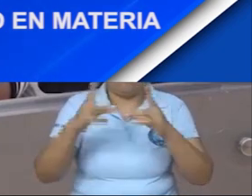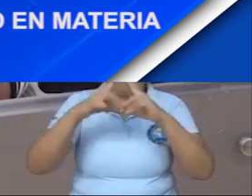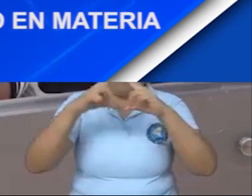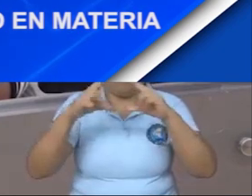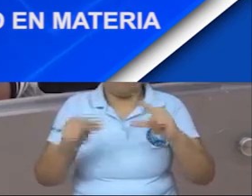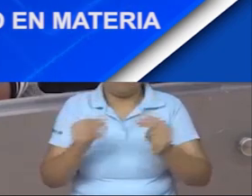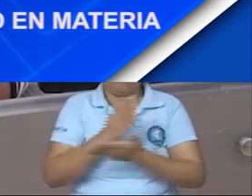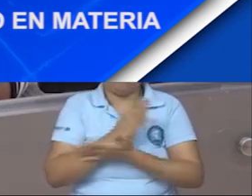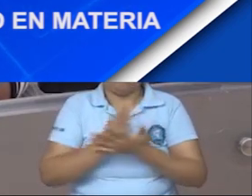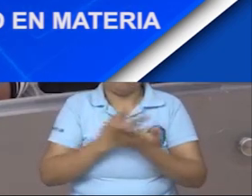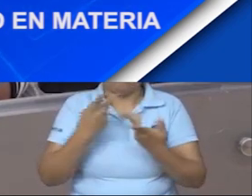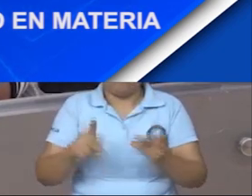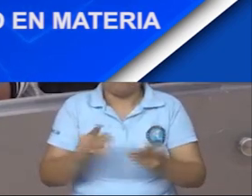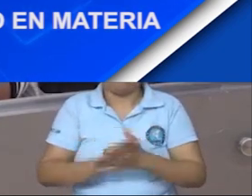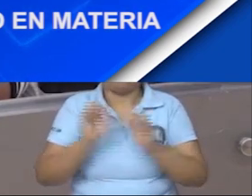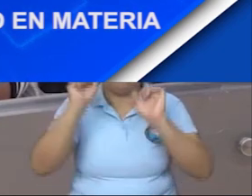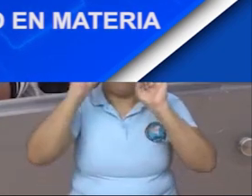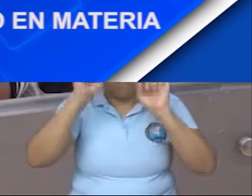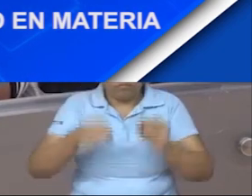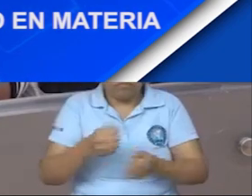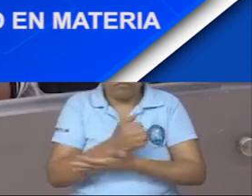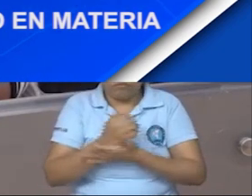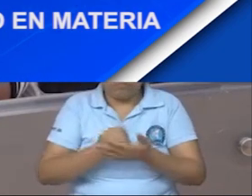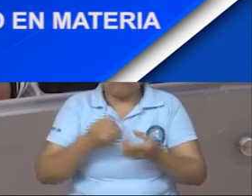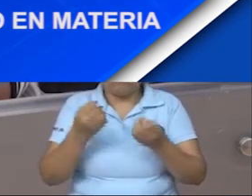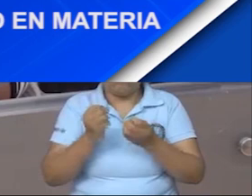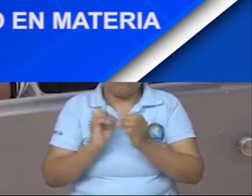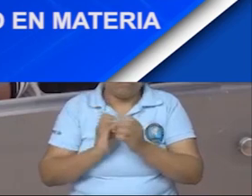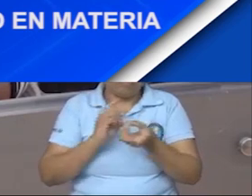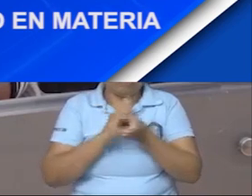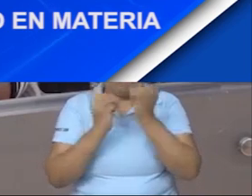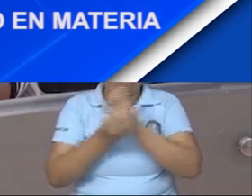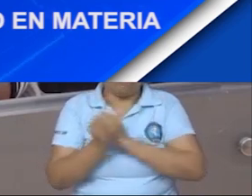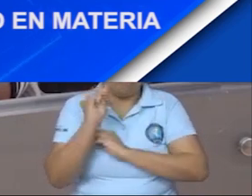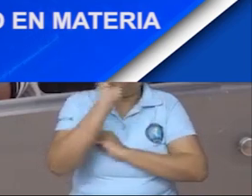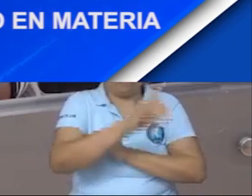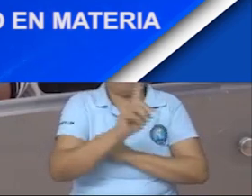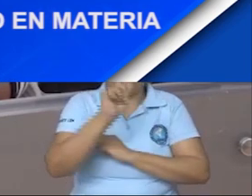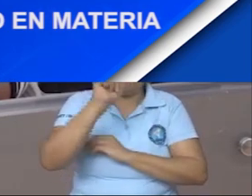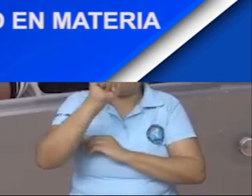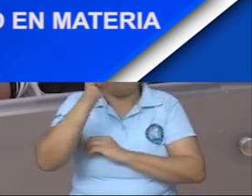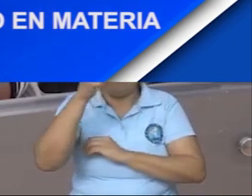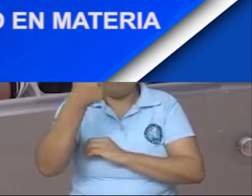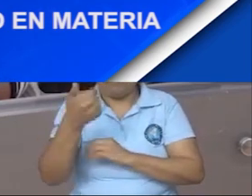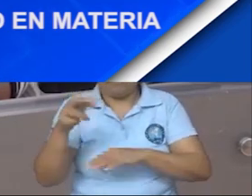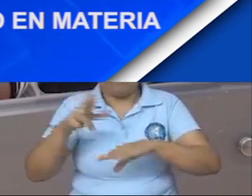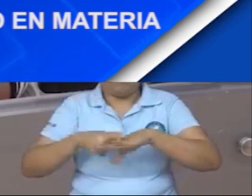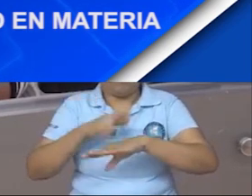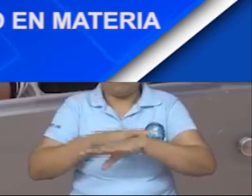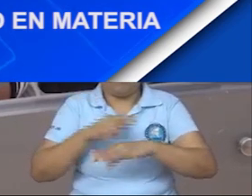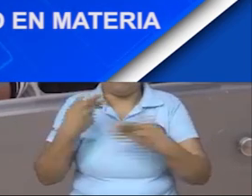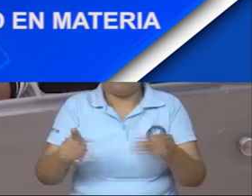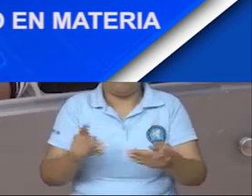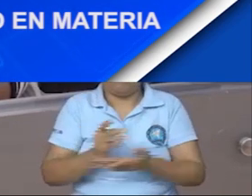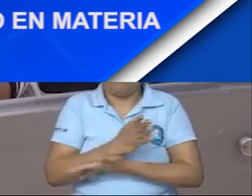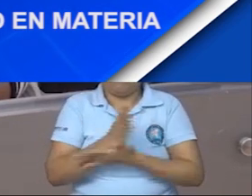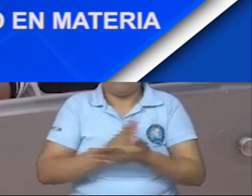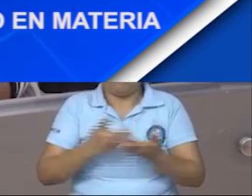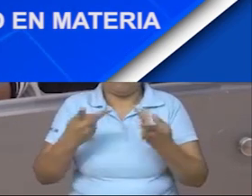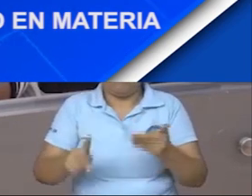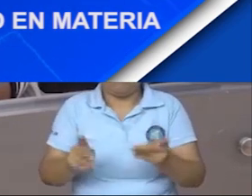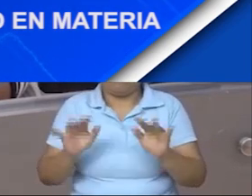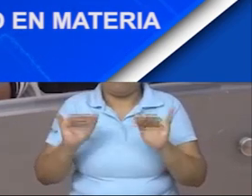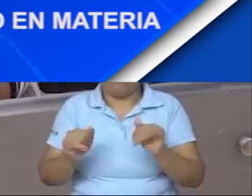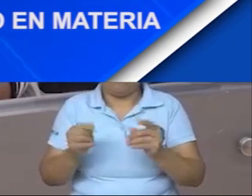Jurídico Nicaragüense, que produjo el traslado de 16 normas consolidadas a la norma